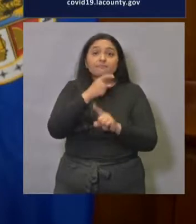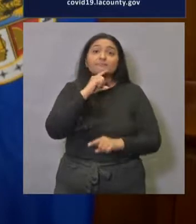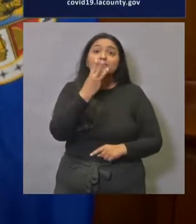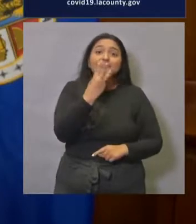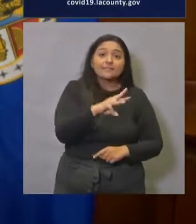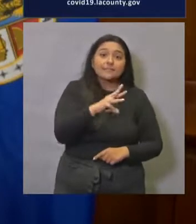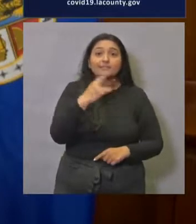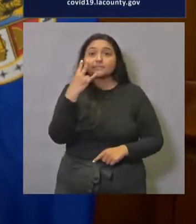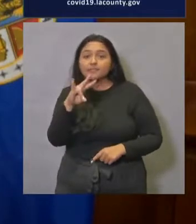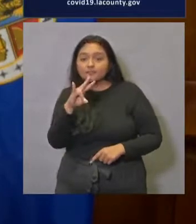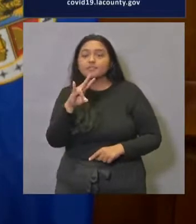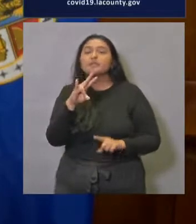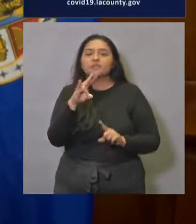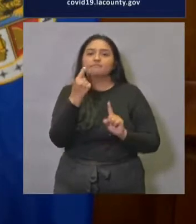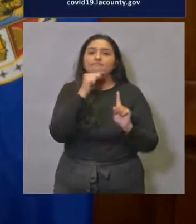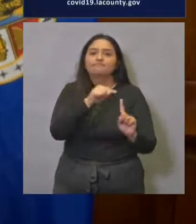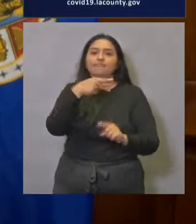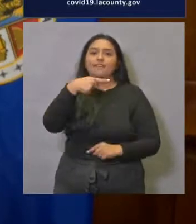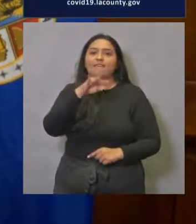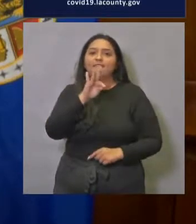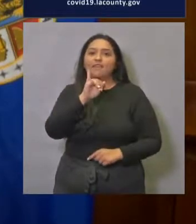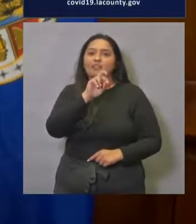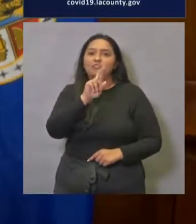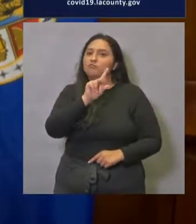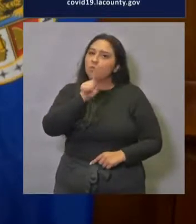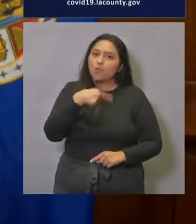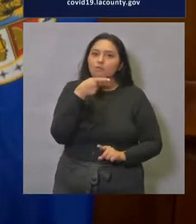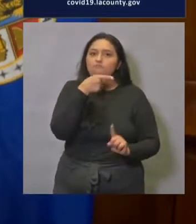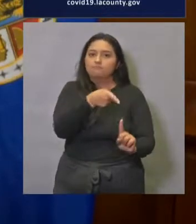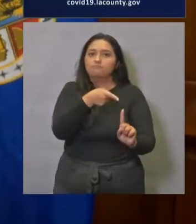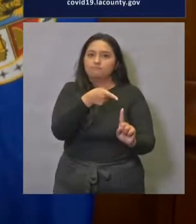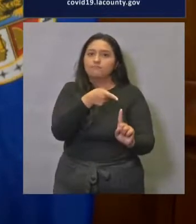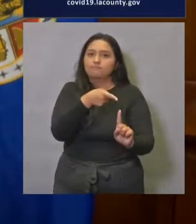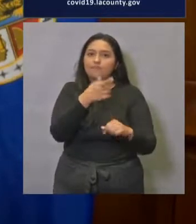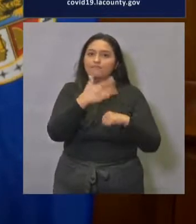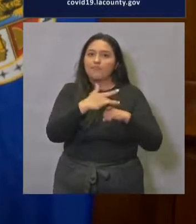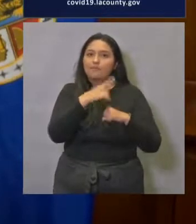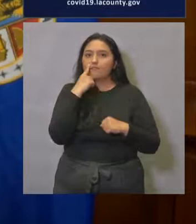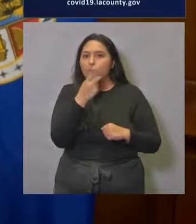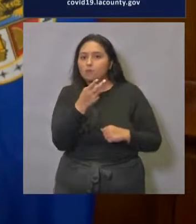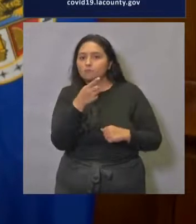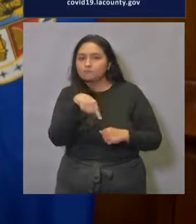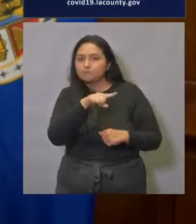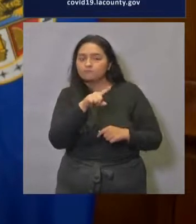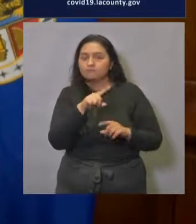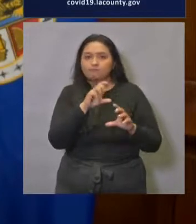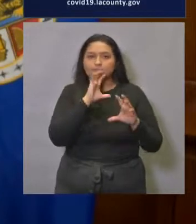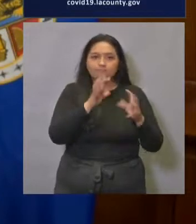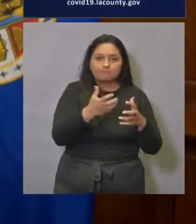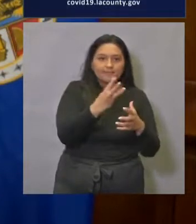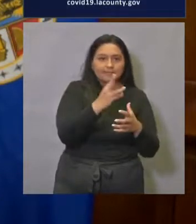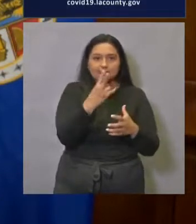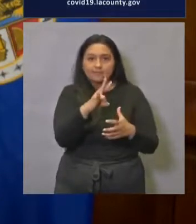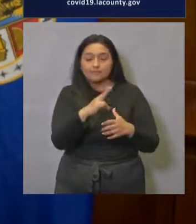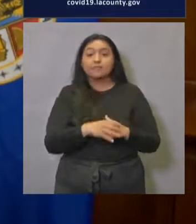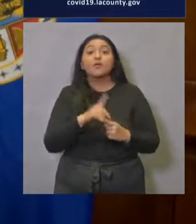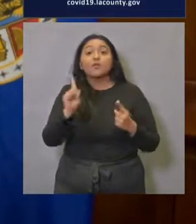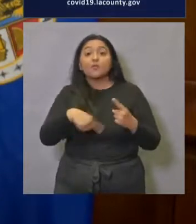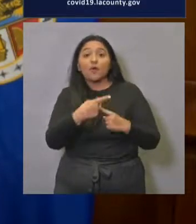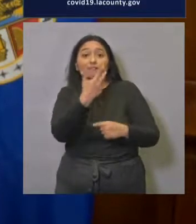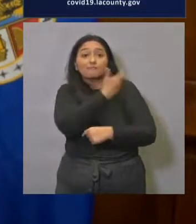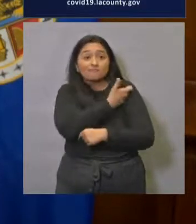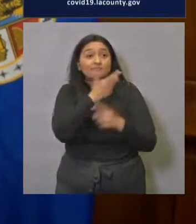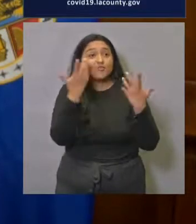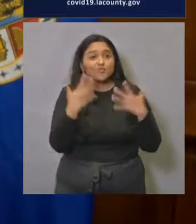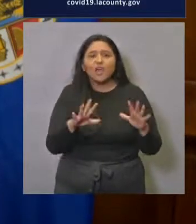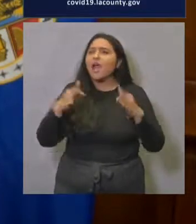y 17 años. Y cuando se vacunan, por favor, comparten con sus familiares y amistades. Algo por